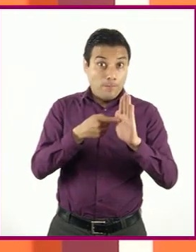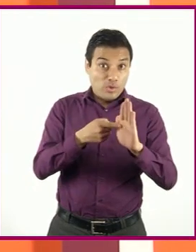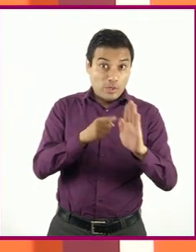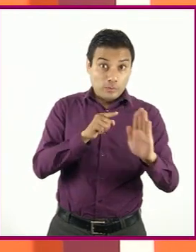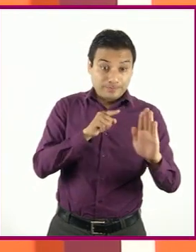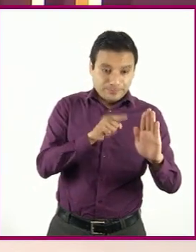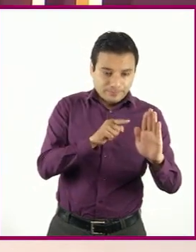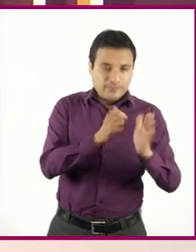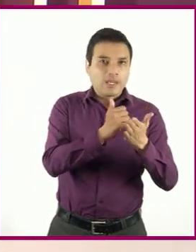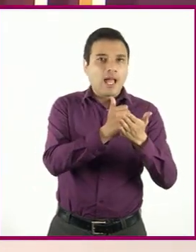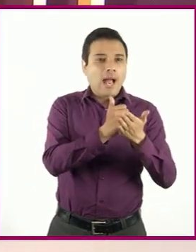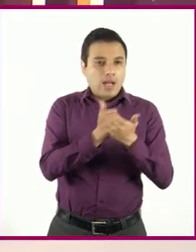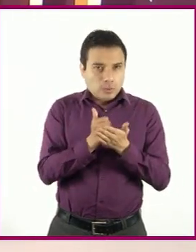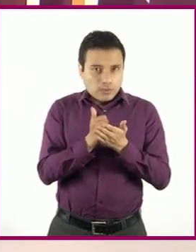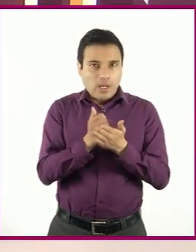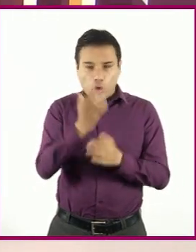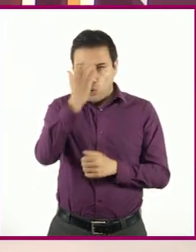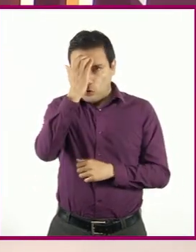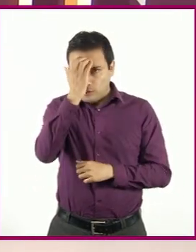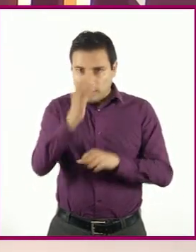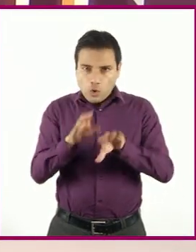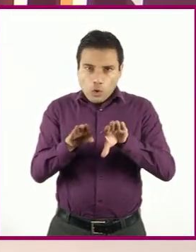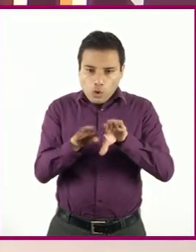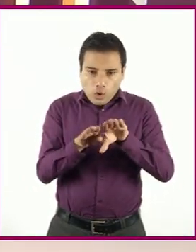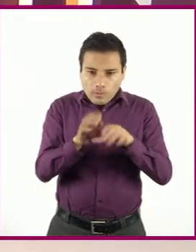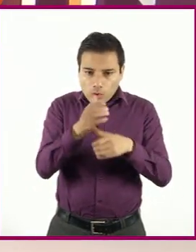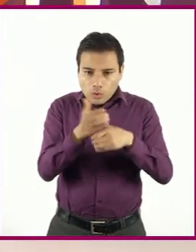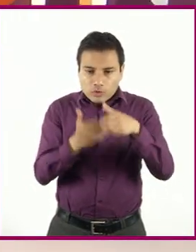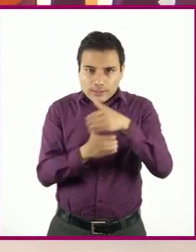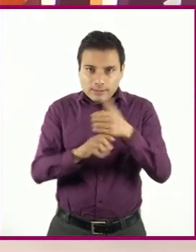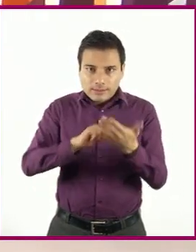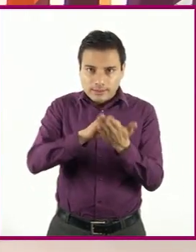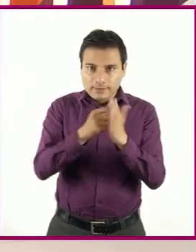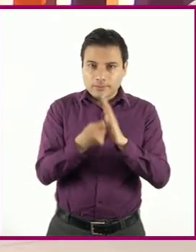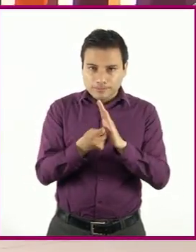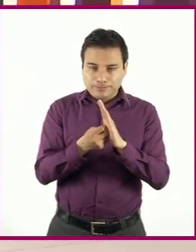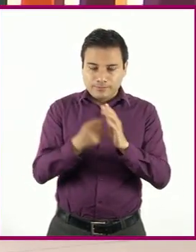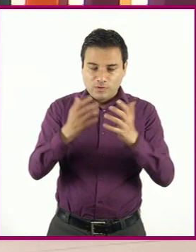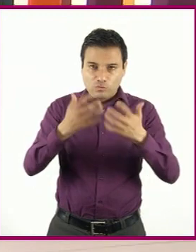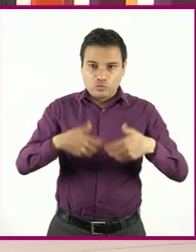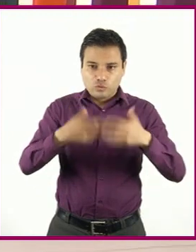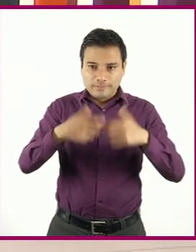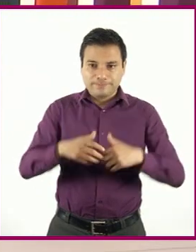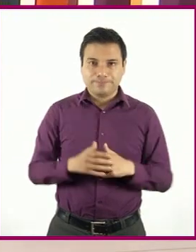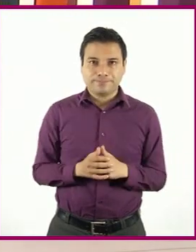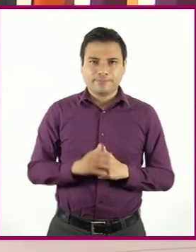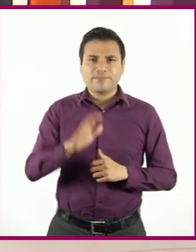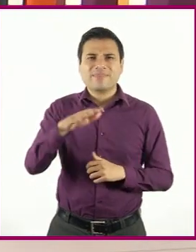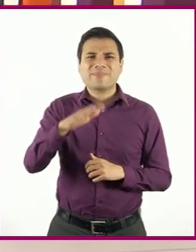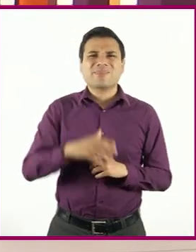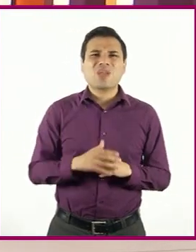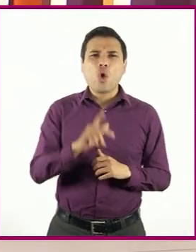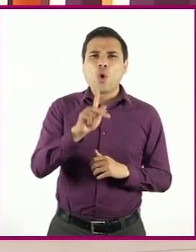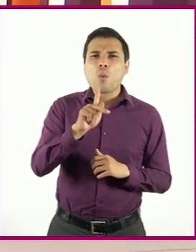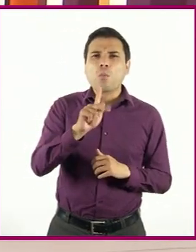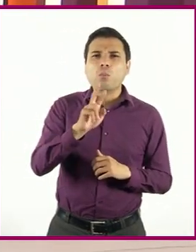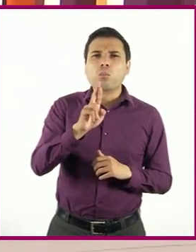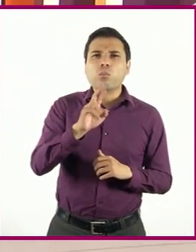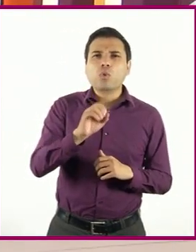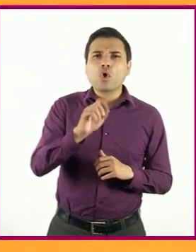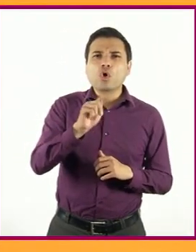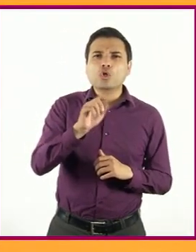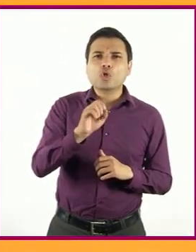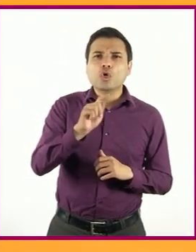técnico. ¿Te parece, Teresa, si primero definimos qué es un prototipo? Claro que sí, Roberto. Comiencen a tomar apuntes ahí en